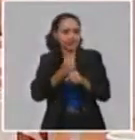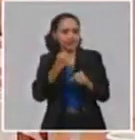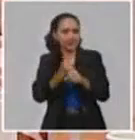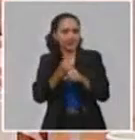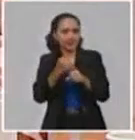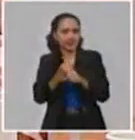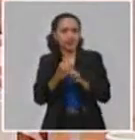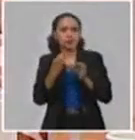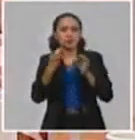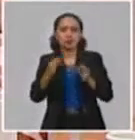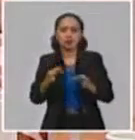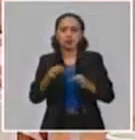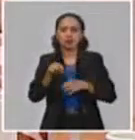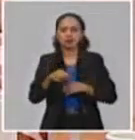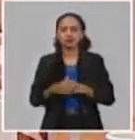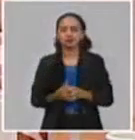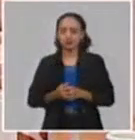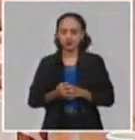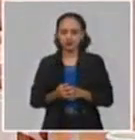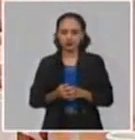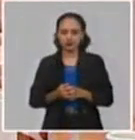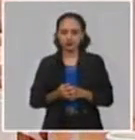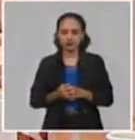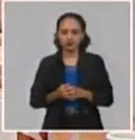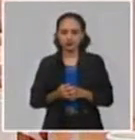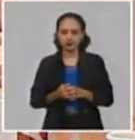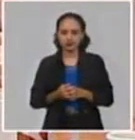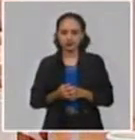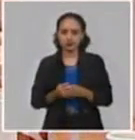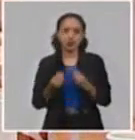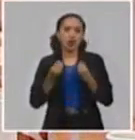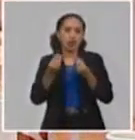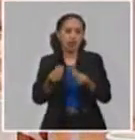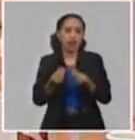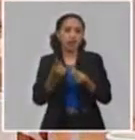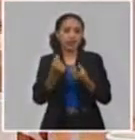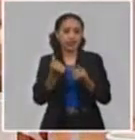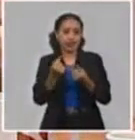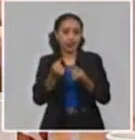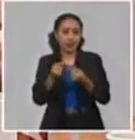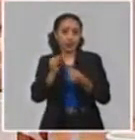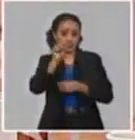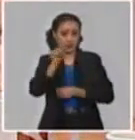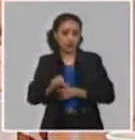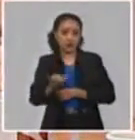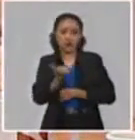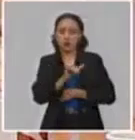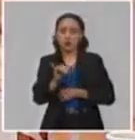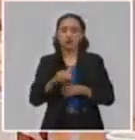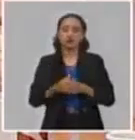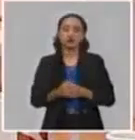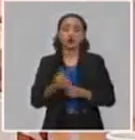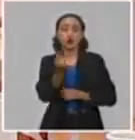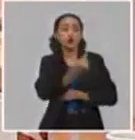abastecer estas cuentas con dinero. Entonces, nosotros ya